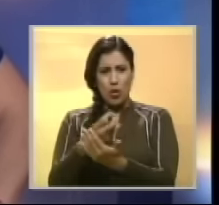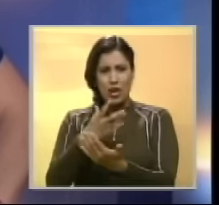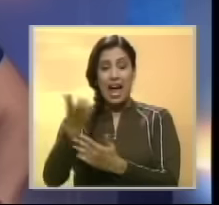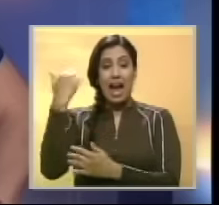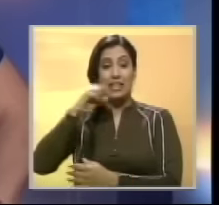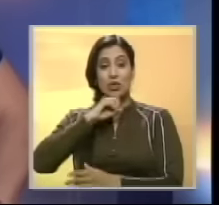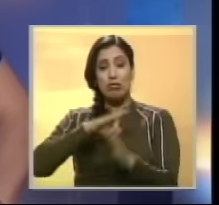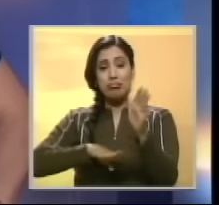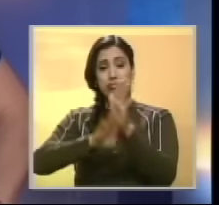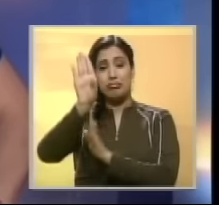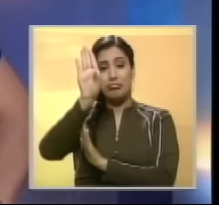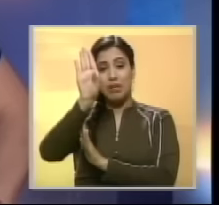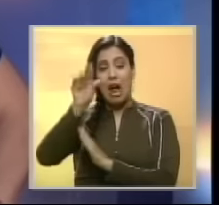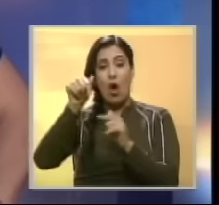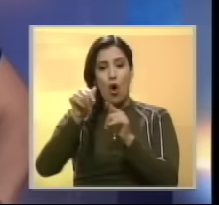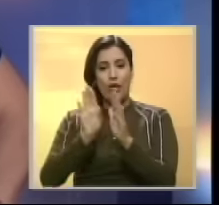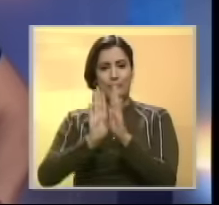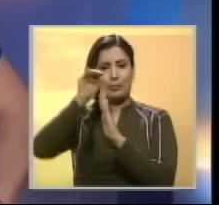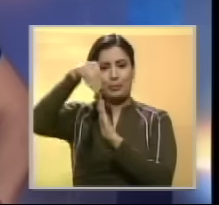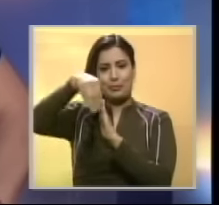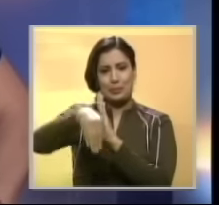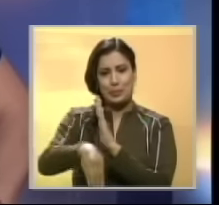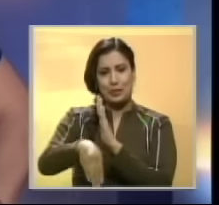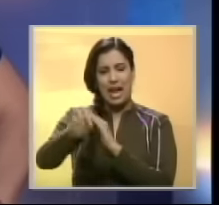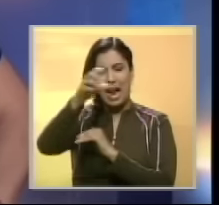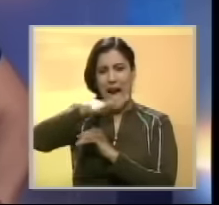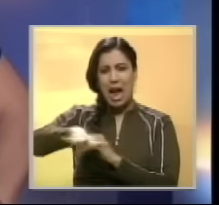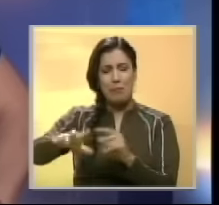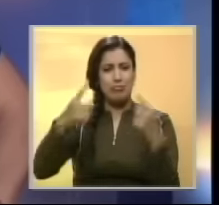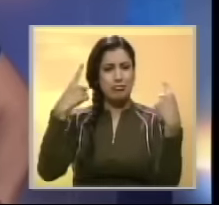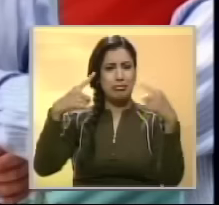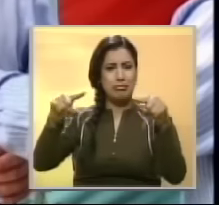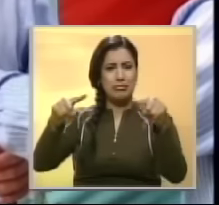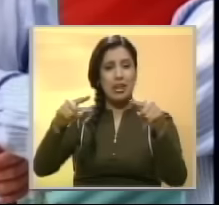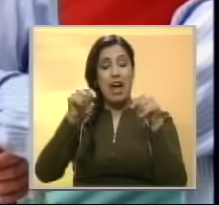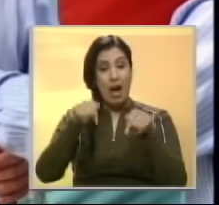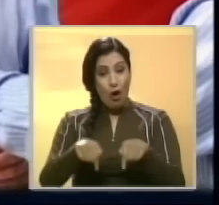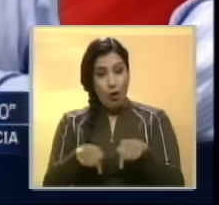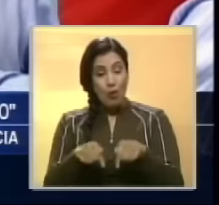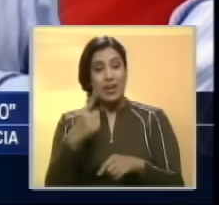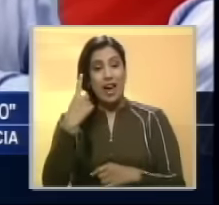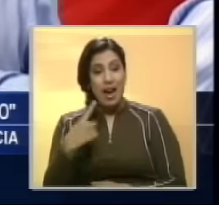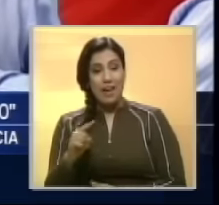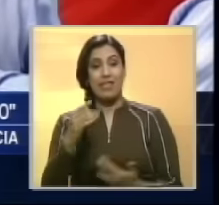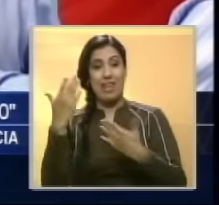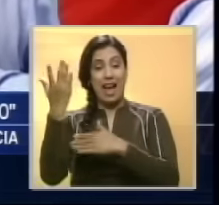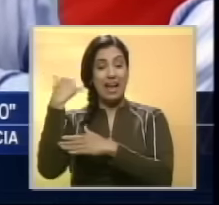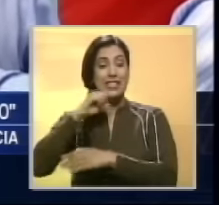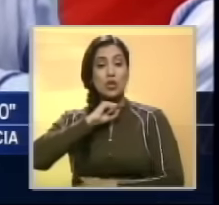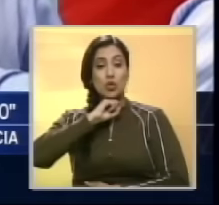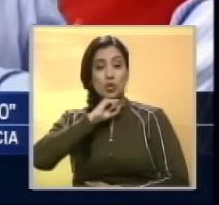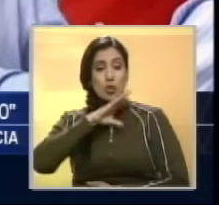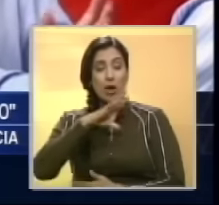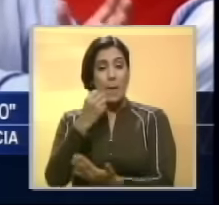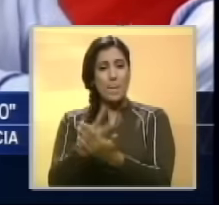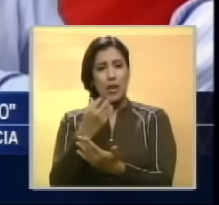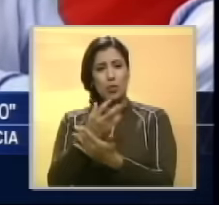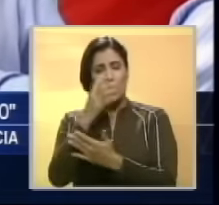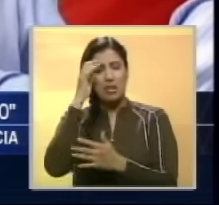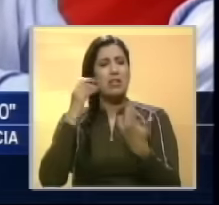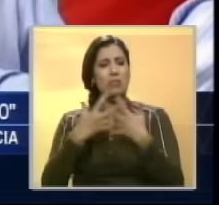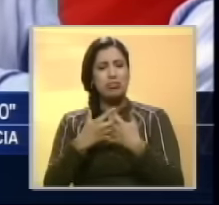potencia agropecuaria en Venezuela hoy Lamentablemente el campo está abandonado Indicó que antes la entidad se dedicaba a la